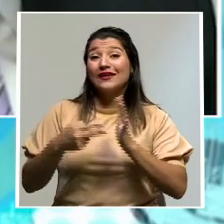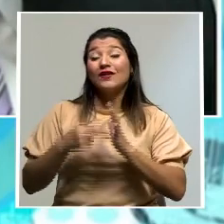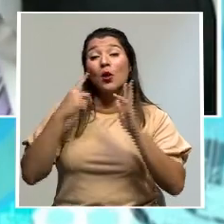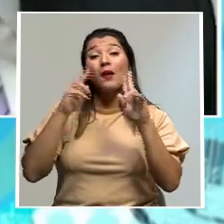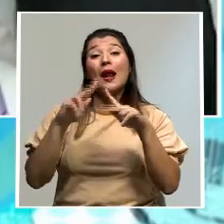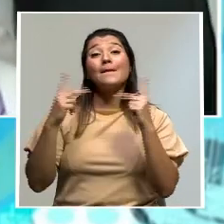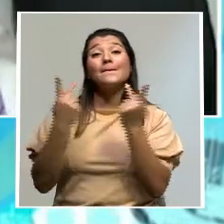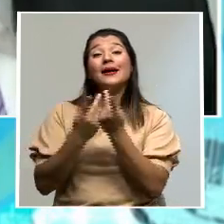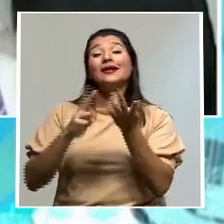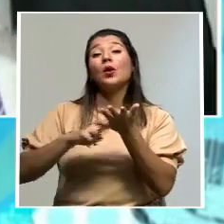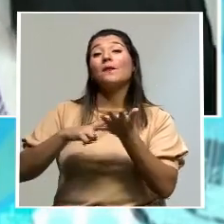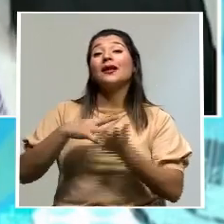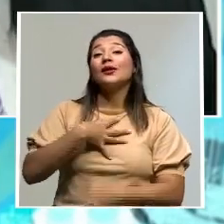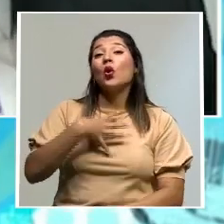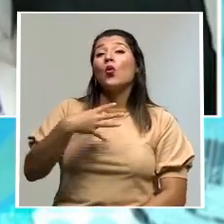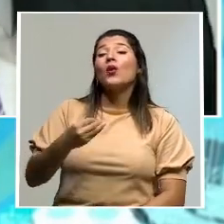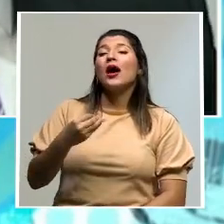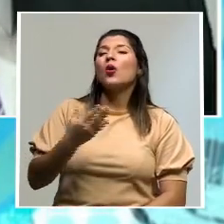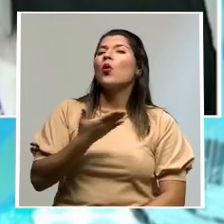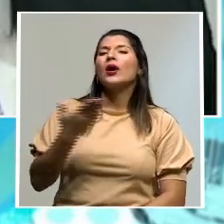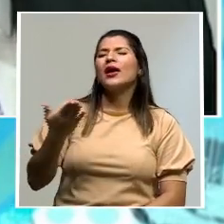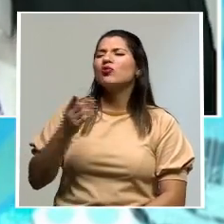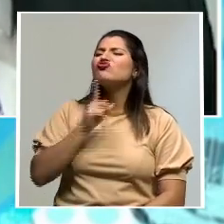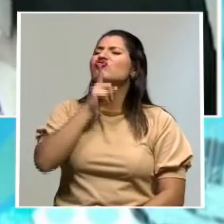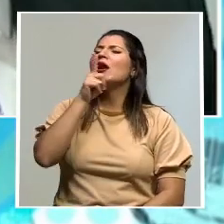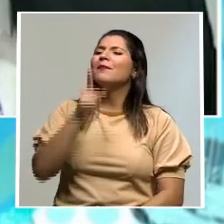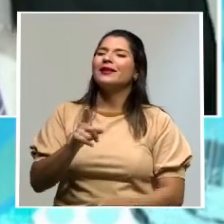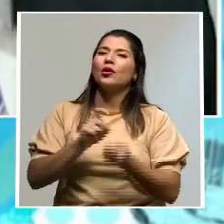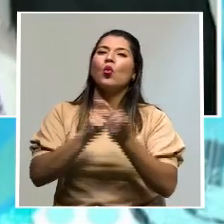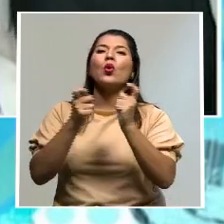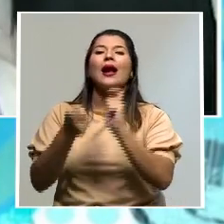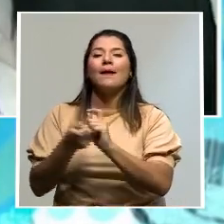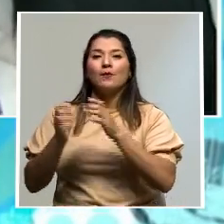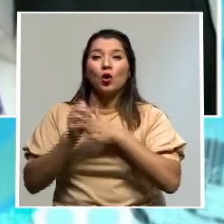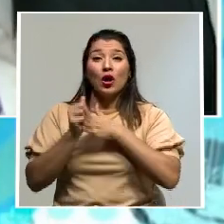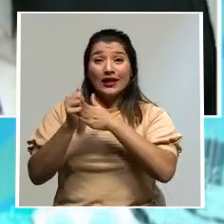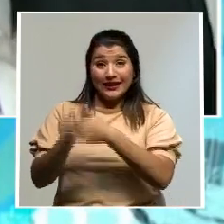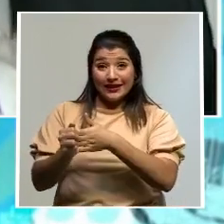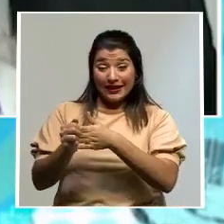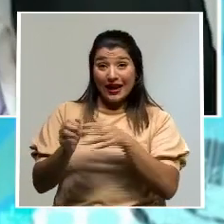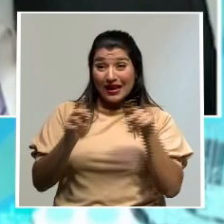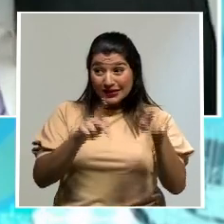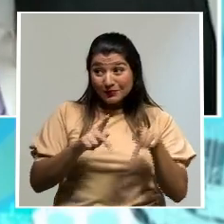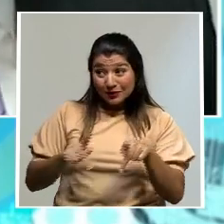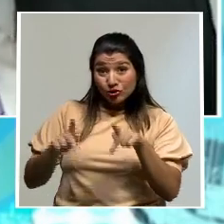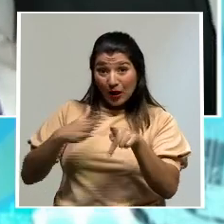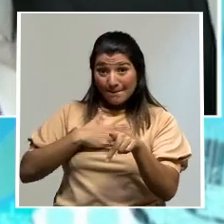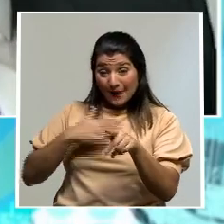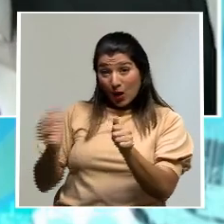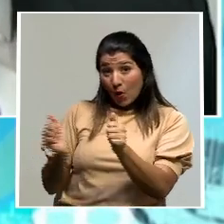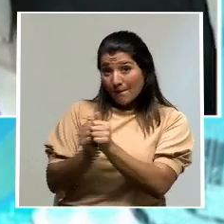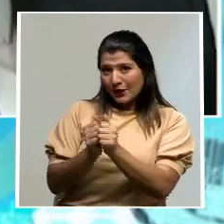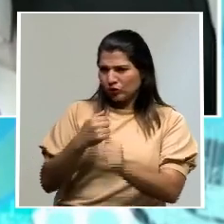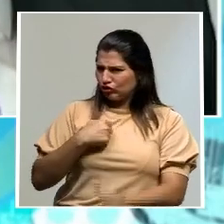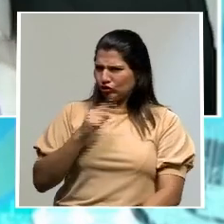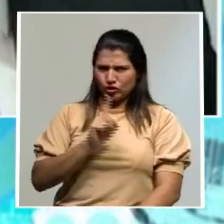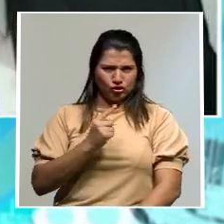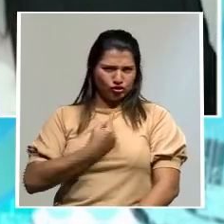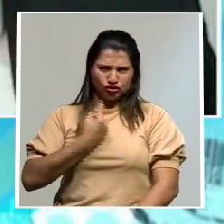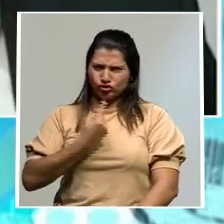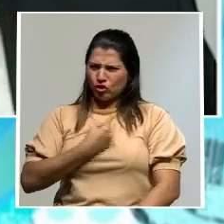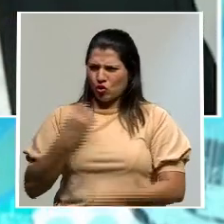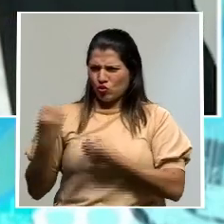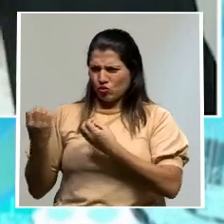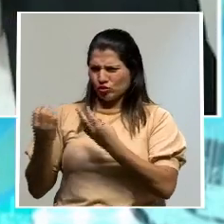Liberación Nacional una verdadera renovación de liderazgo. Quienes me acompañan en este movimiento, porque no soy solo yo, somos muchos, somos más